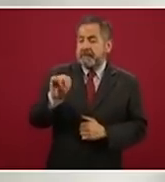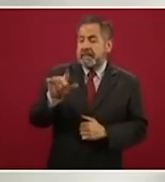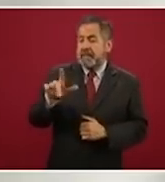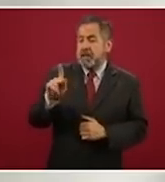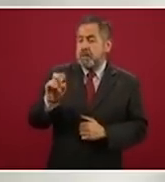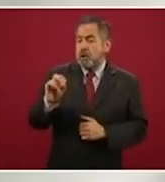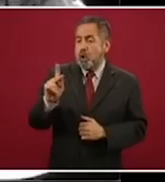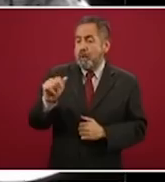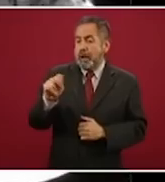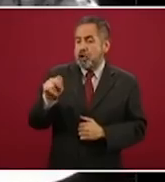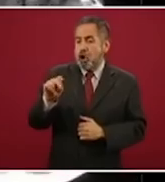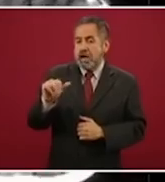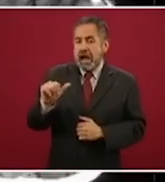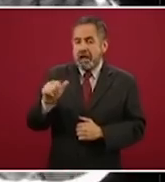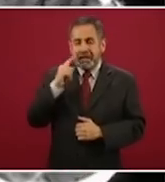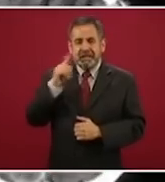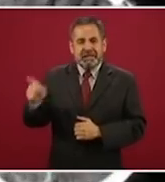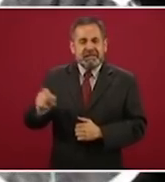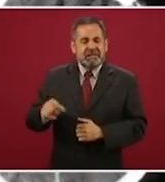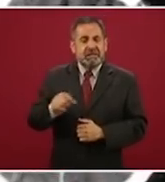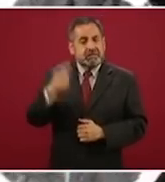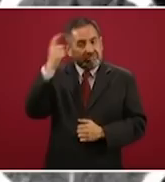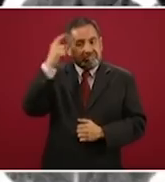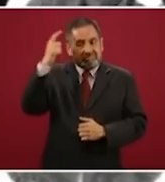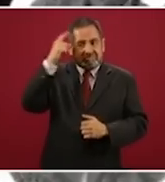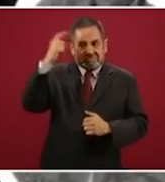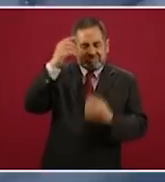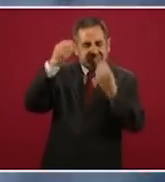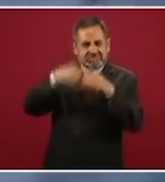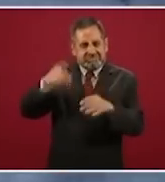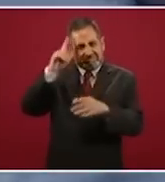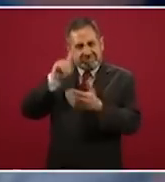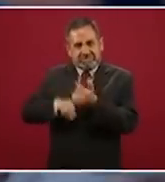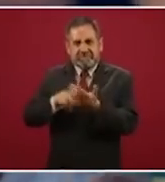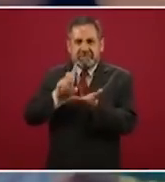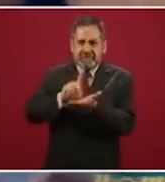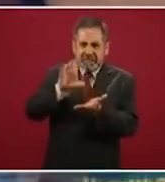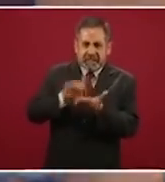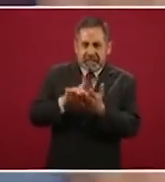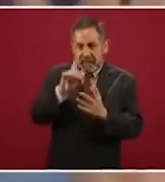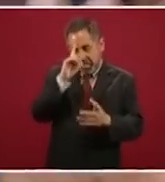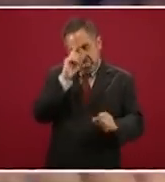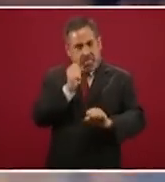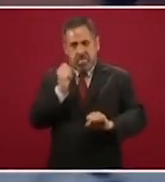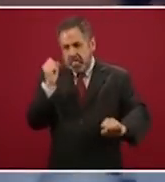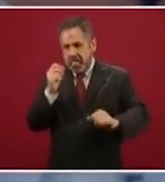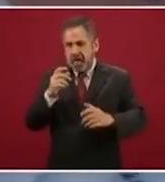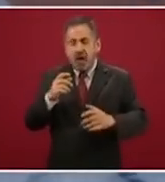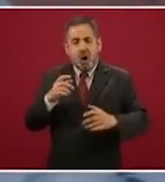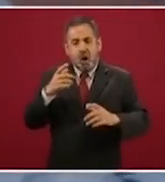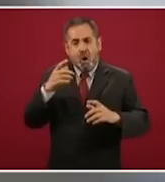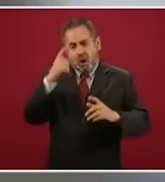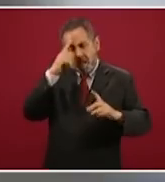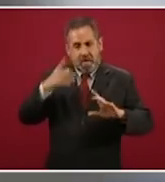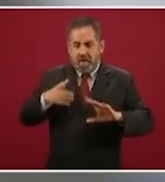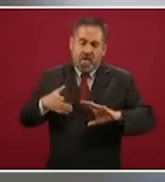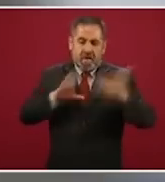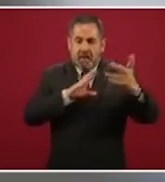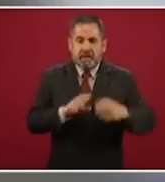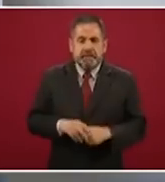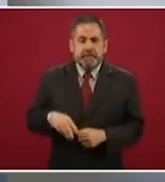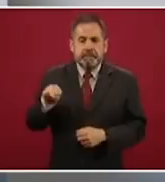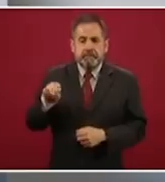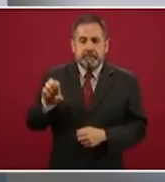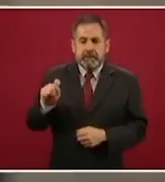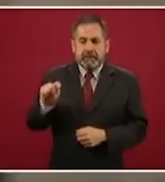1-fenil-2-propanona. Causa hemorragias cerebrales, discapacidad, parálisis y cambios de conducta.